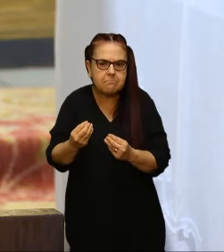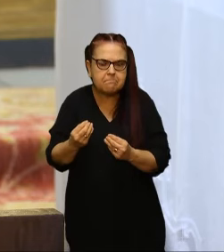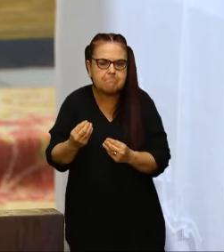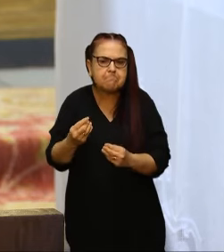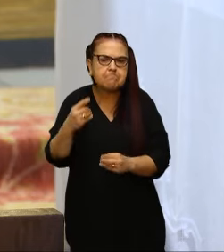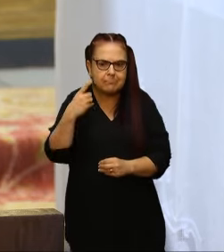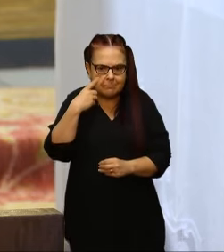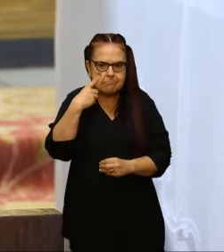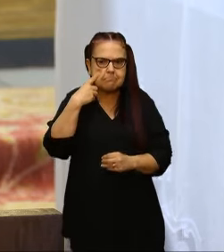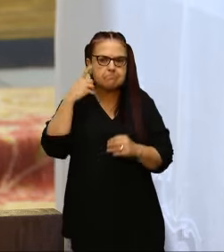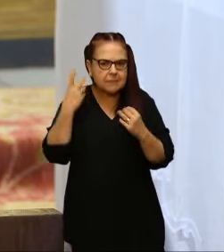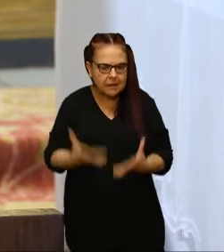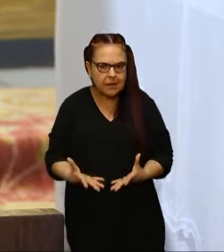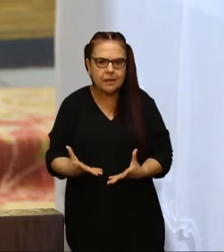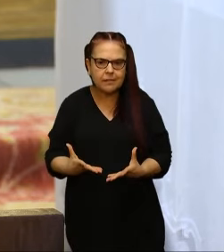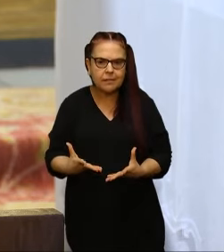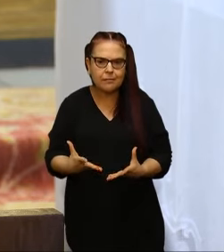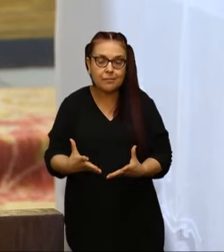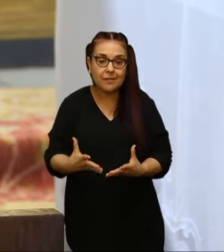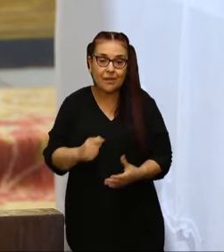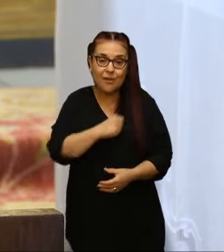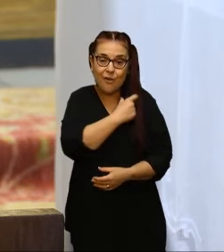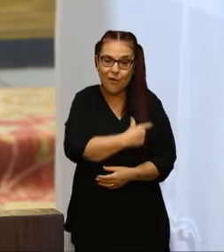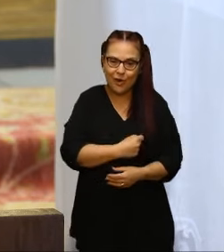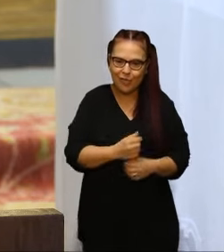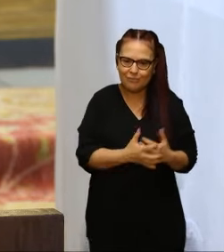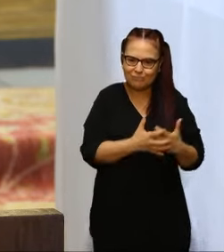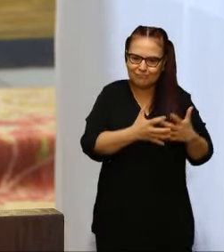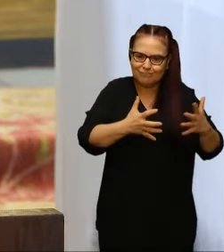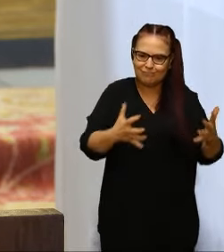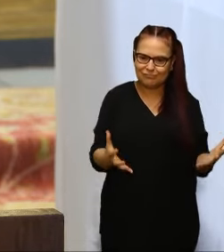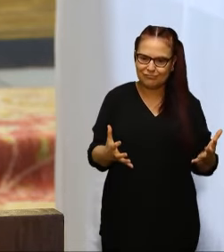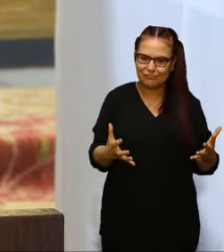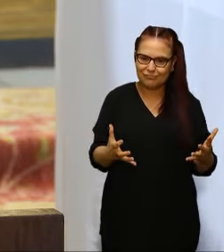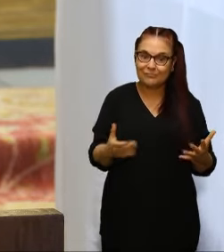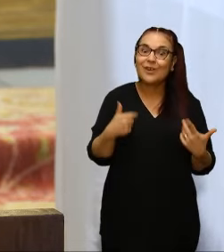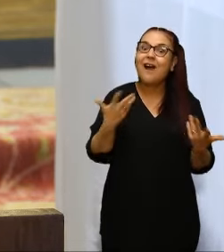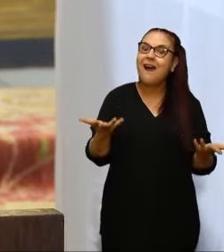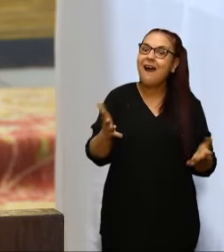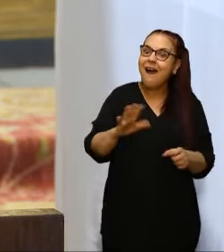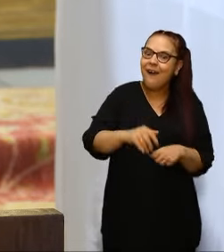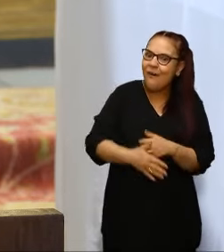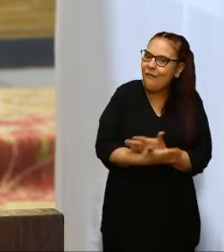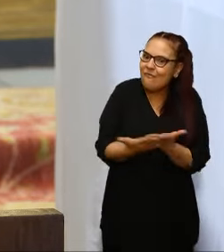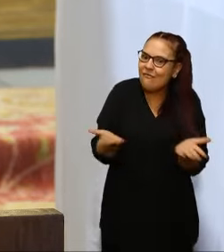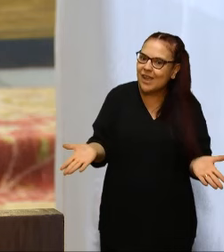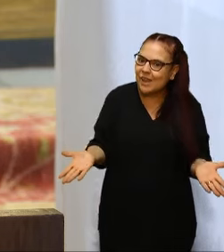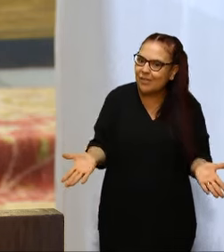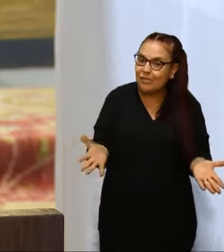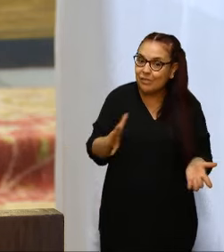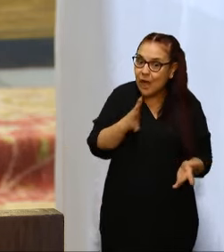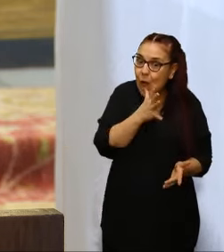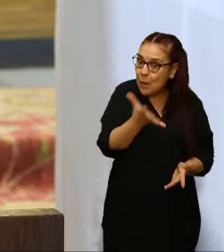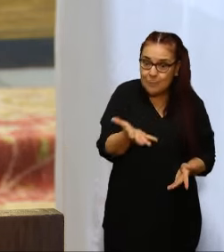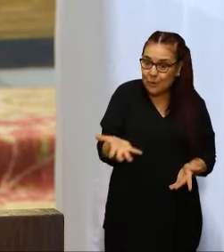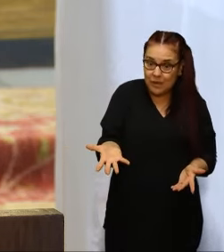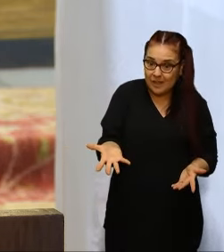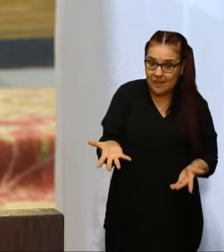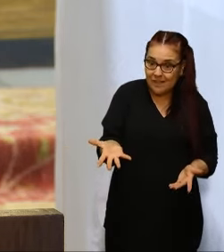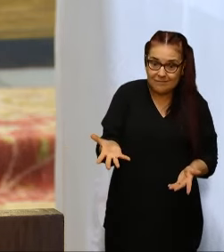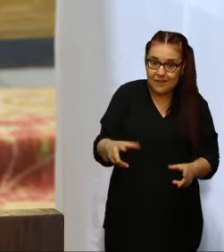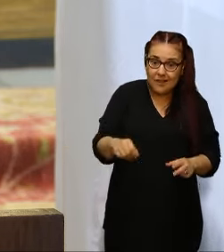esa realidad solo puede agrandar el corazón de un cristiano y ser un gran motivo de consuelo y de confianza. Porque cuando se acabe la